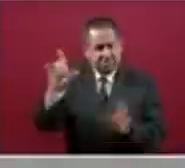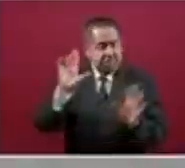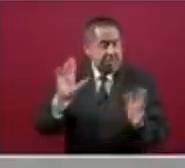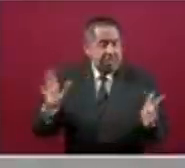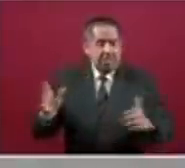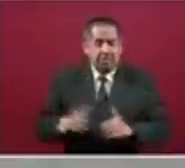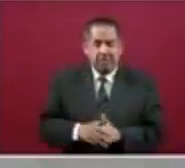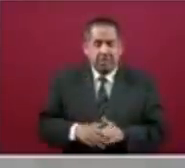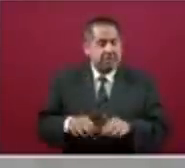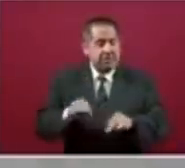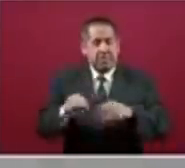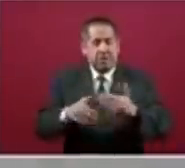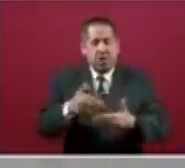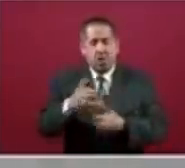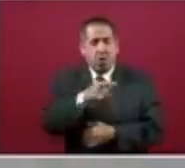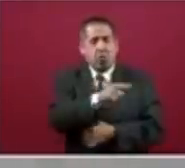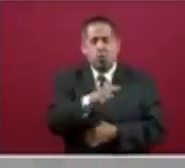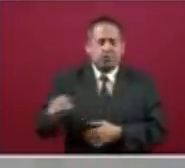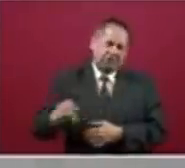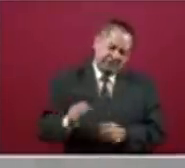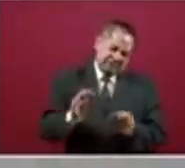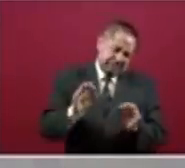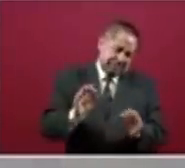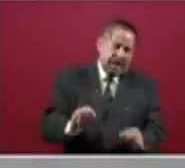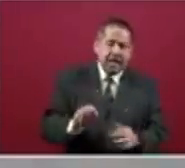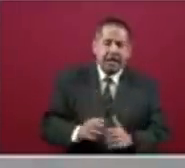el trabajo de ustedes,